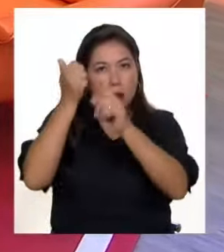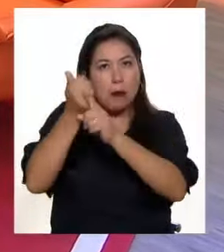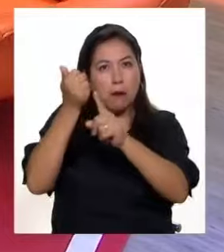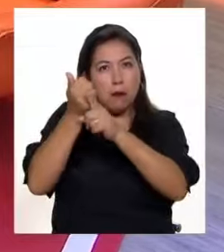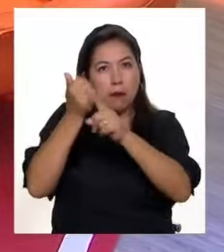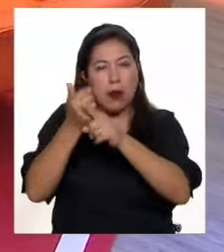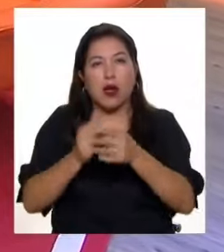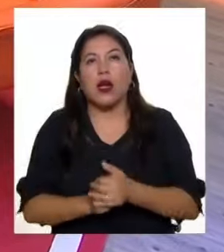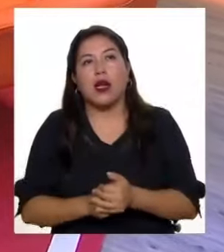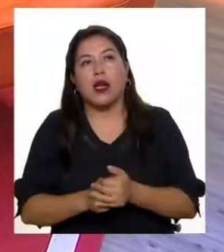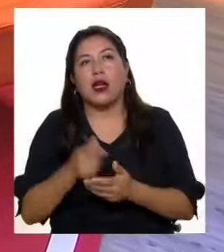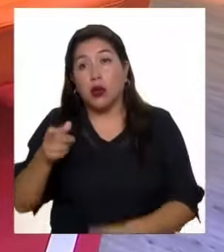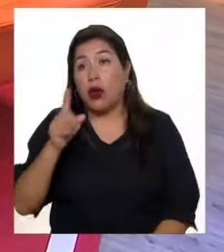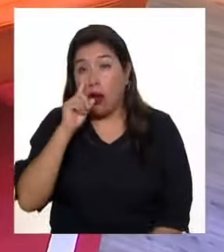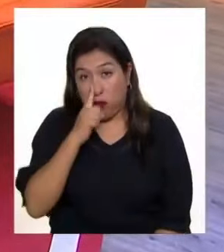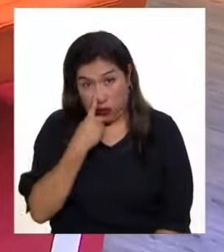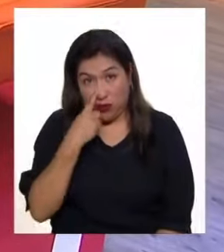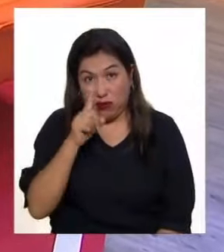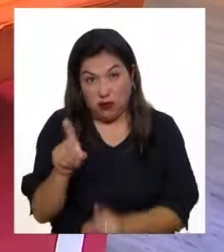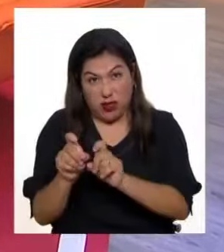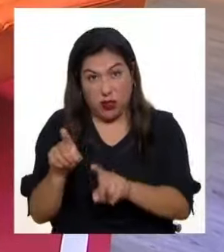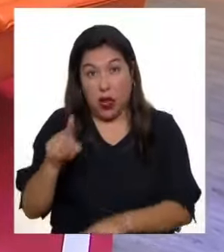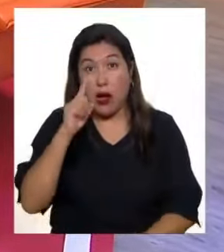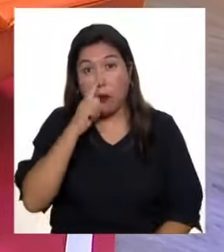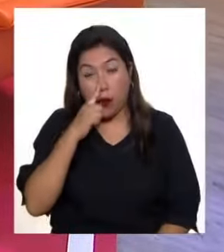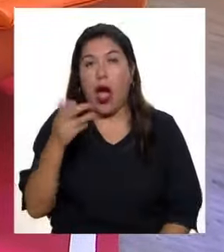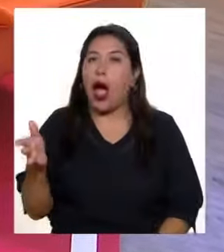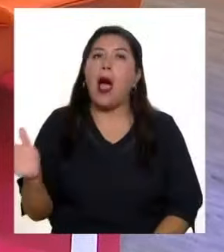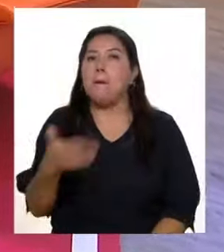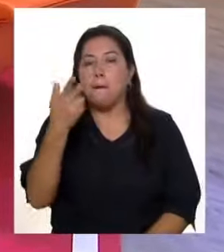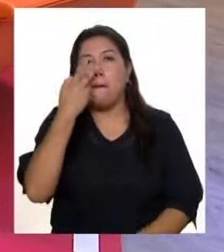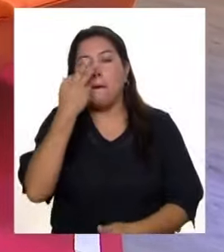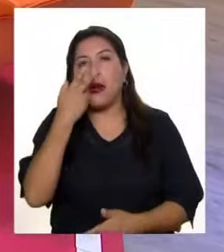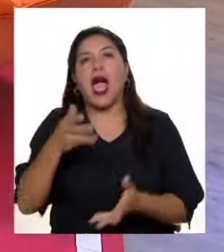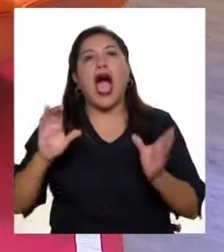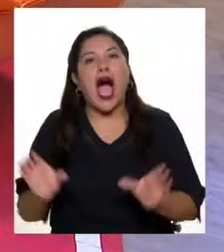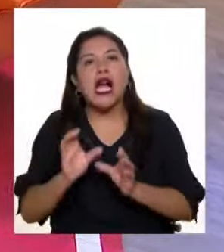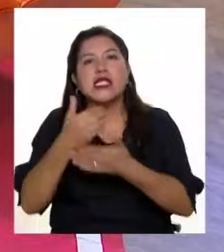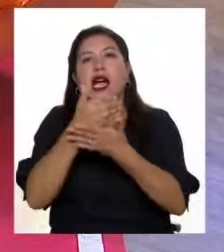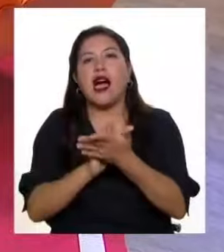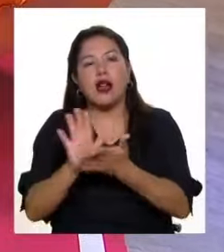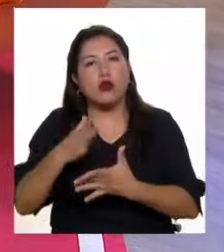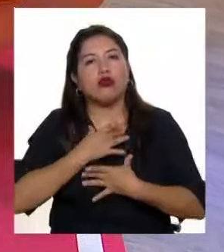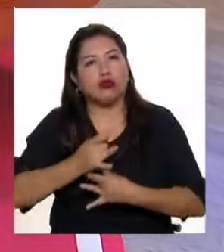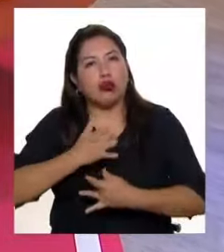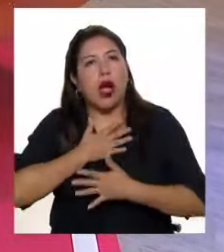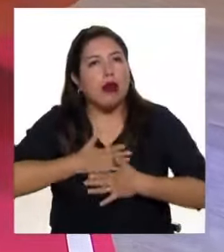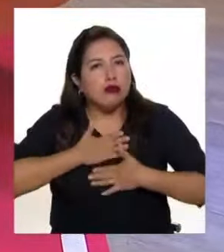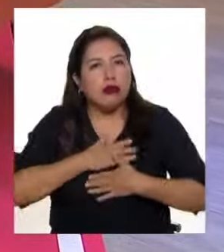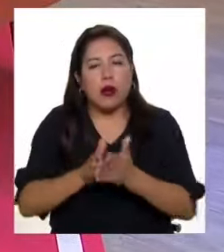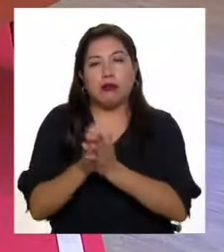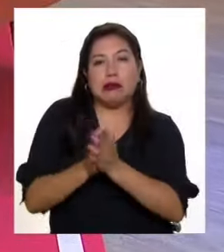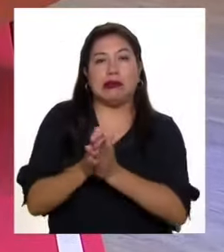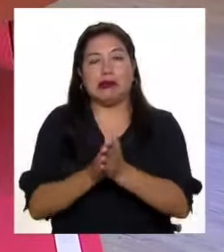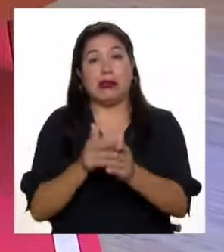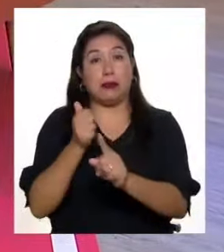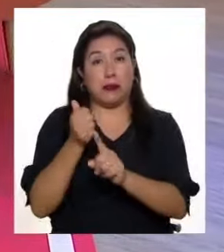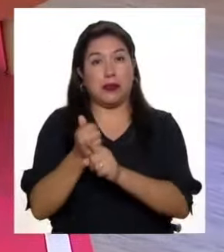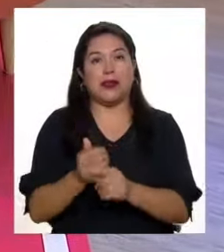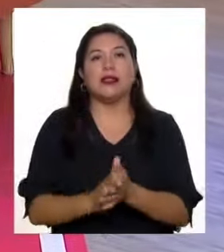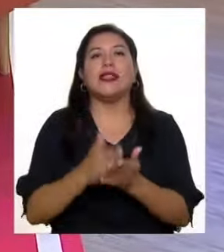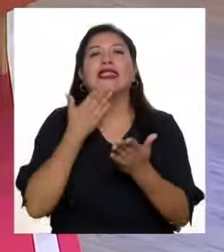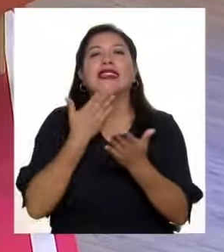aburrimiento. ¿Estás aburrido? ¿Estás aburrida? Ponte a hacer algo, algo divertido, algo que te ponga pilas, mi querida. Gracias, Uchi. Mi amorcito, por